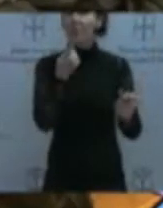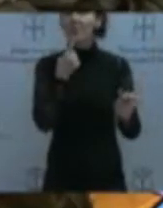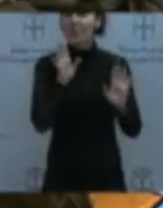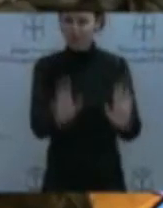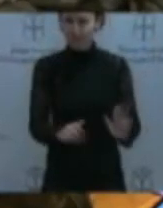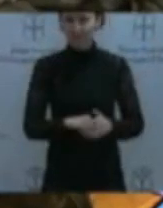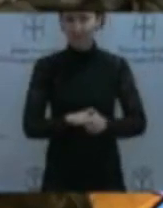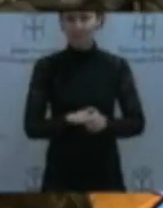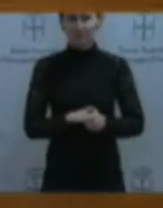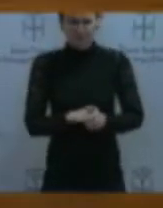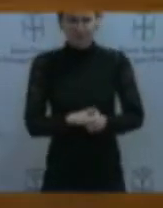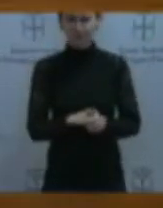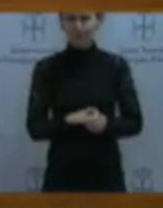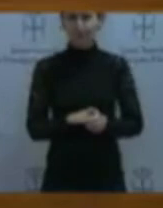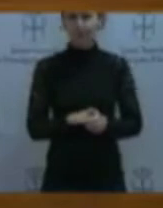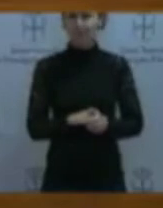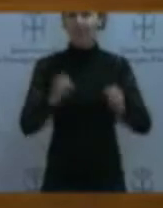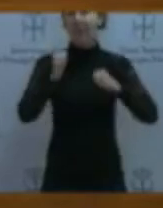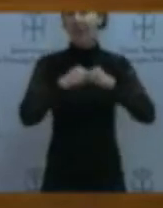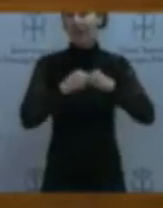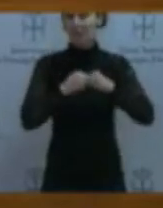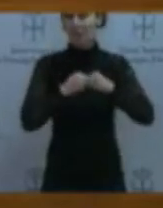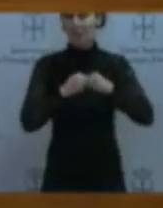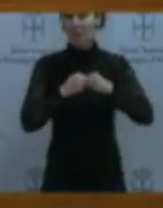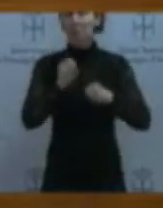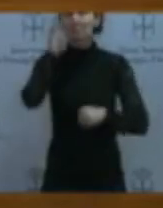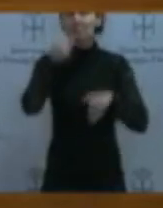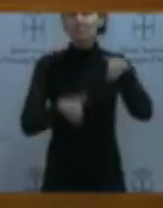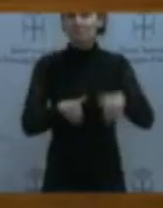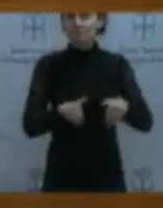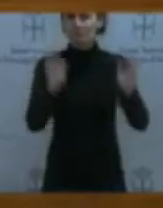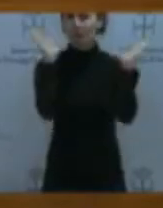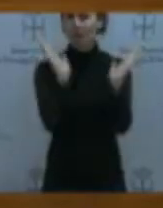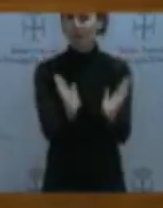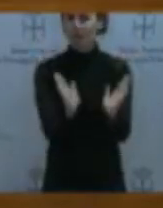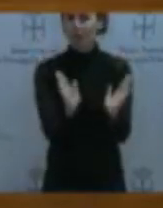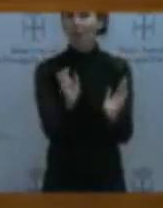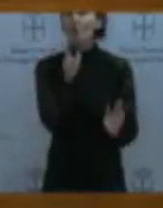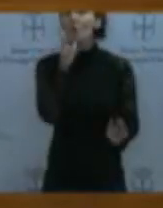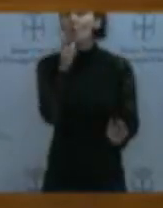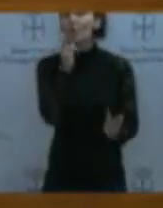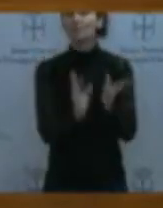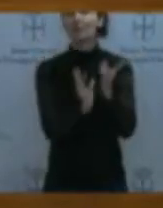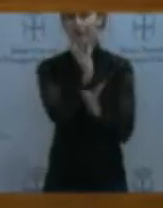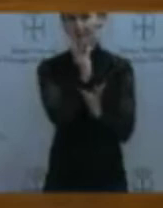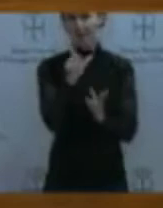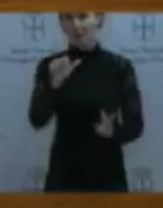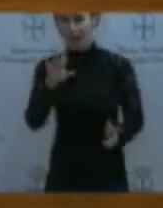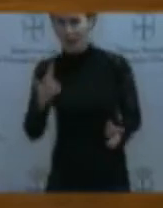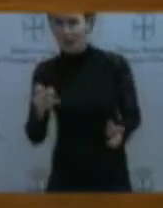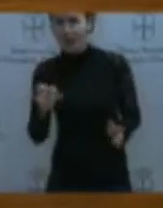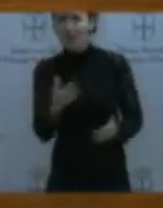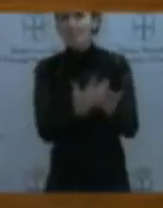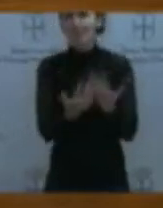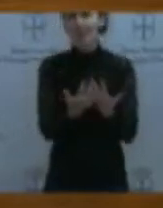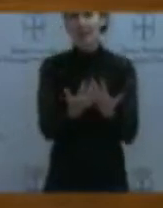sí, sí. Pero mire, todo el carbón que se está produciendo en la cuenca central, todo el carbón de Inosa se está quemando en Lada. No mezclemos una